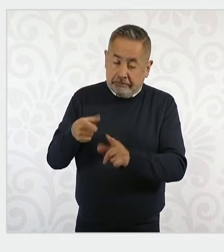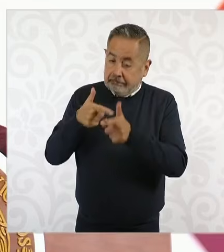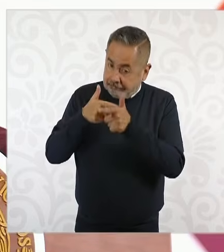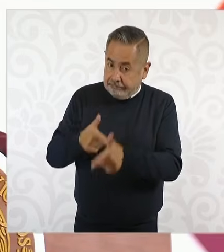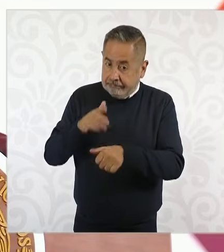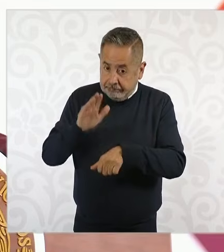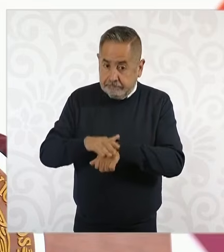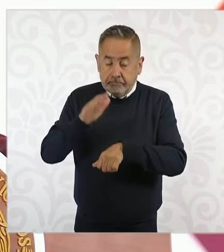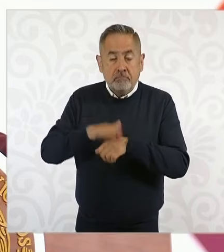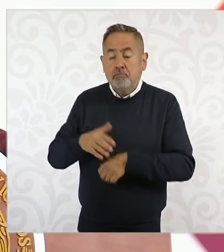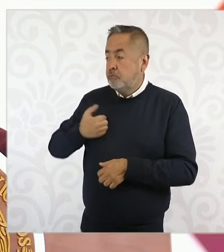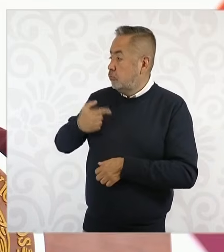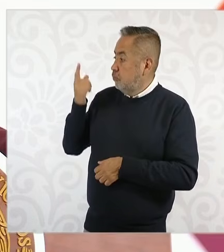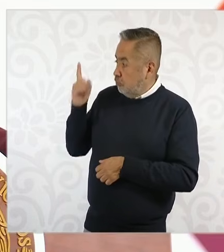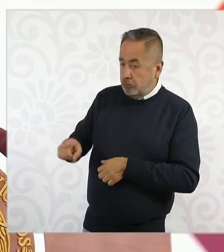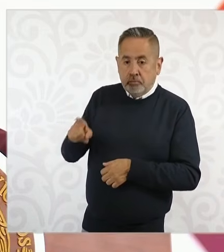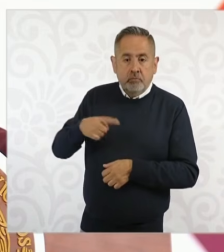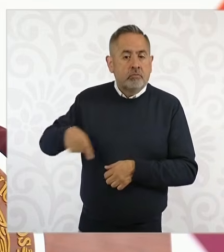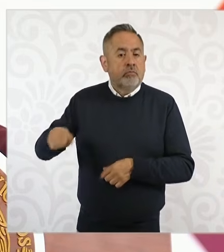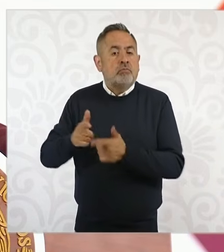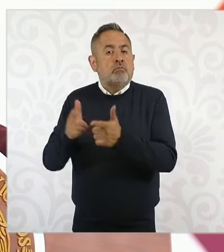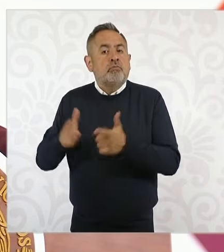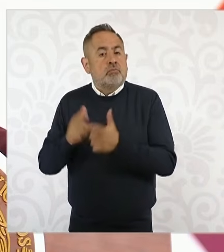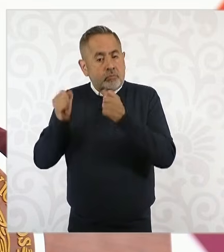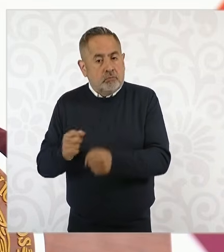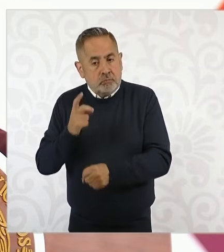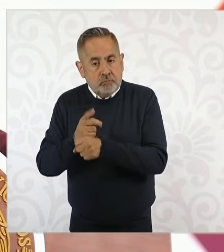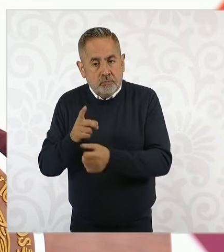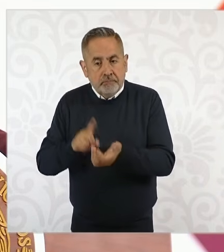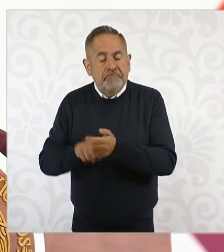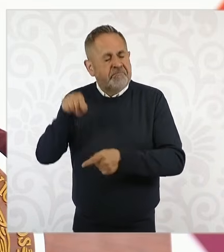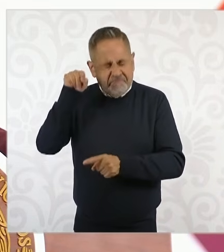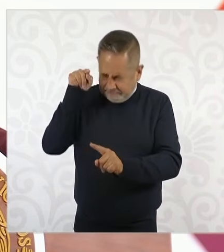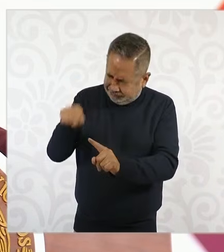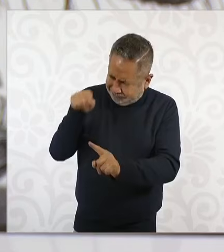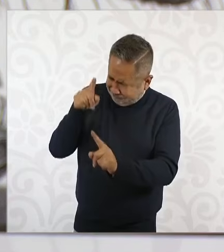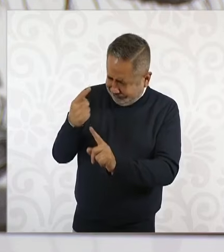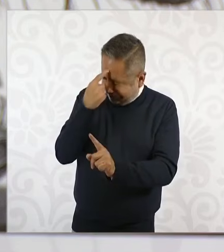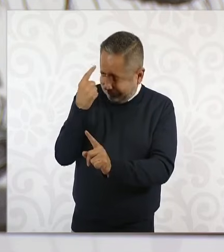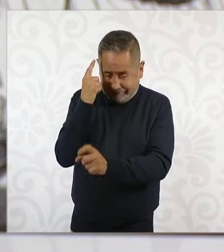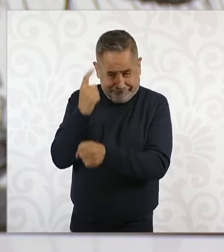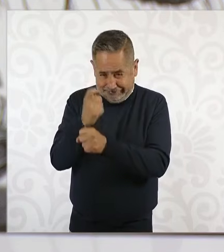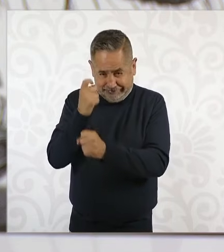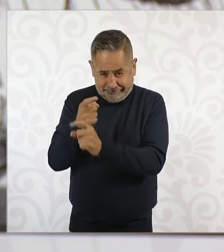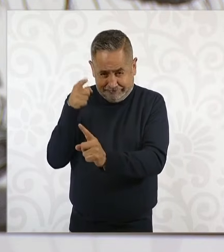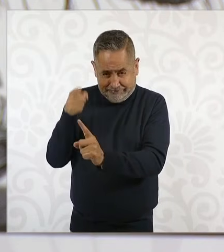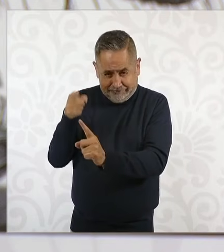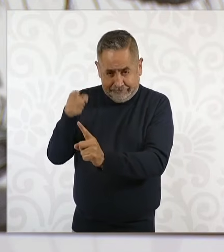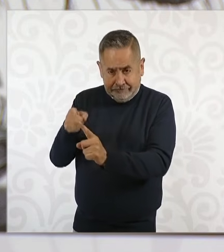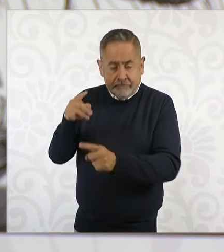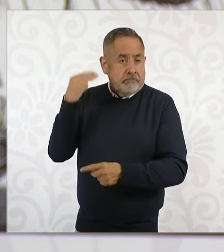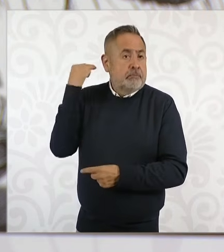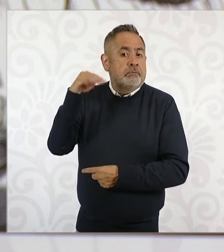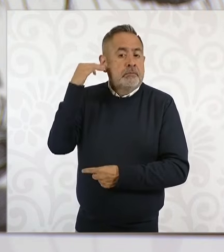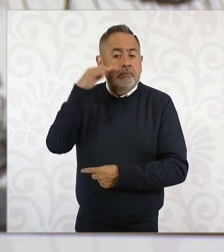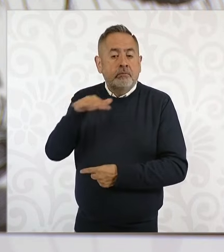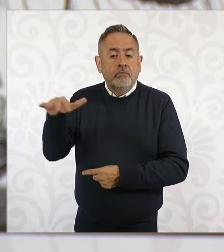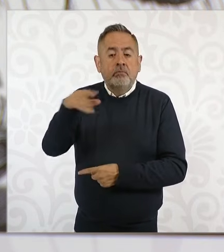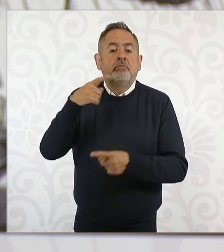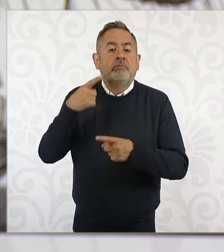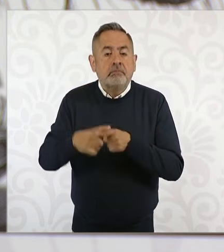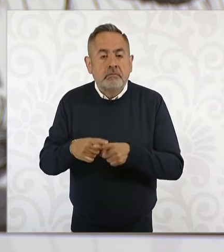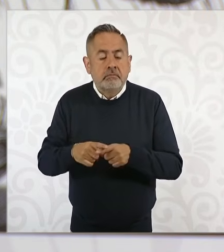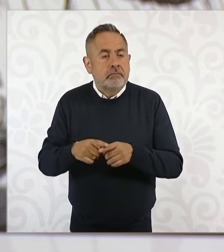avanzando, y le he dado instrucciones al Gabinete de Seguridad, que ese es el tema que tenemos que atender en Michoacán,